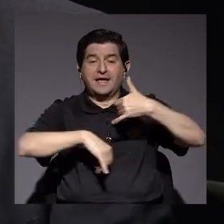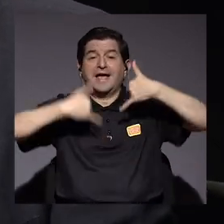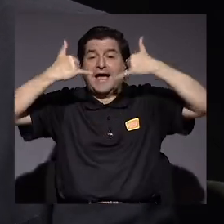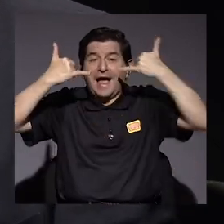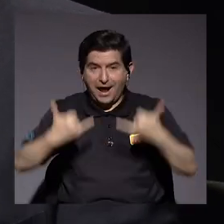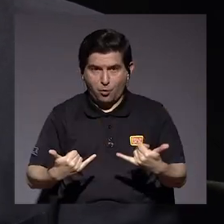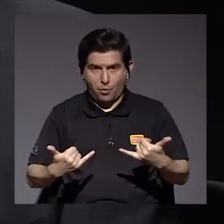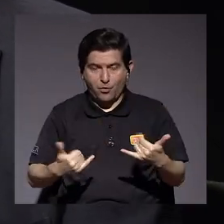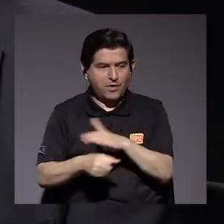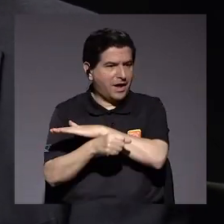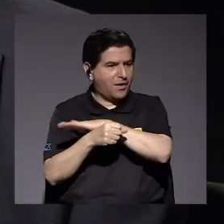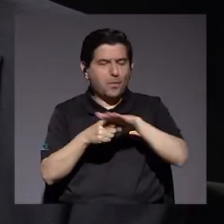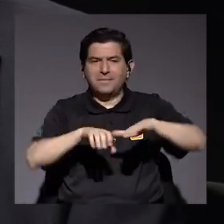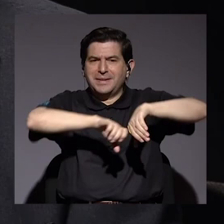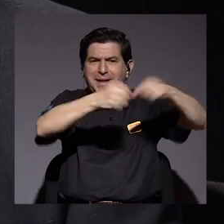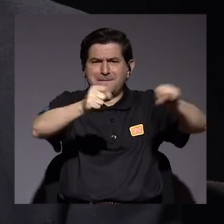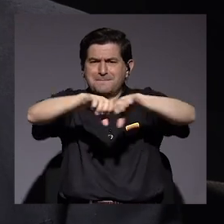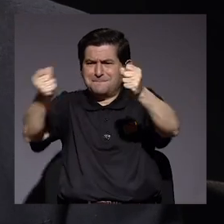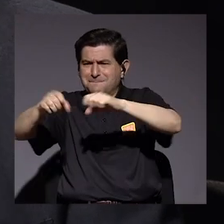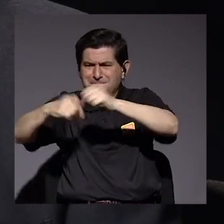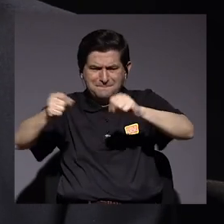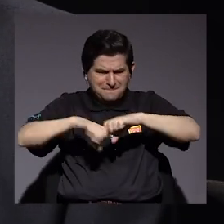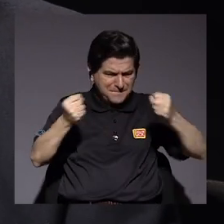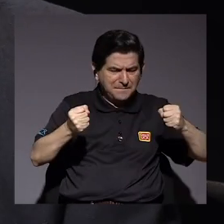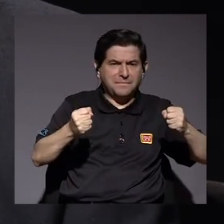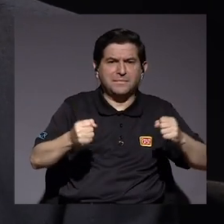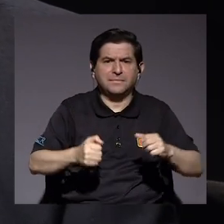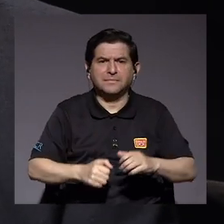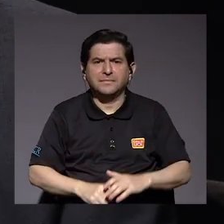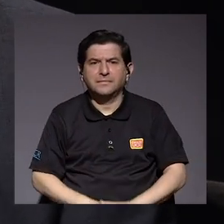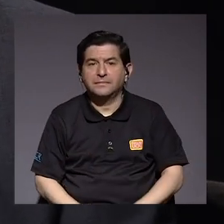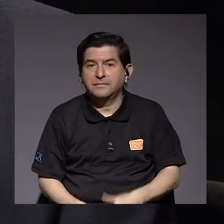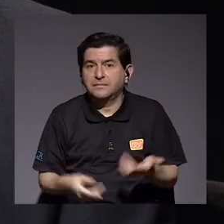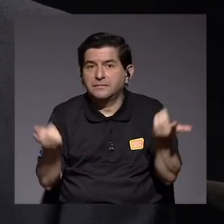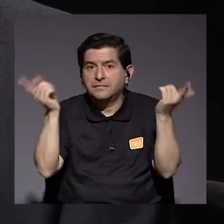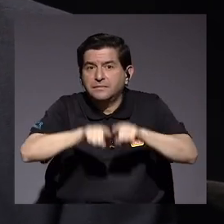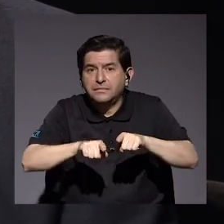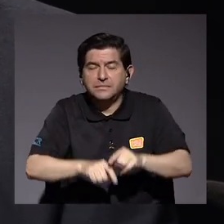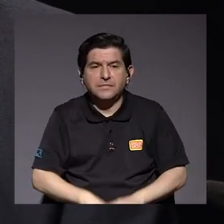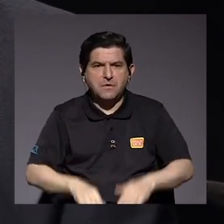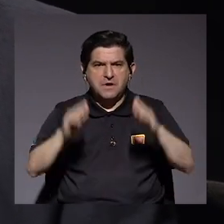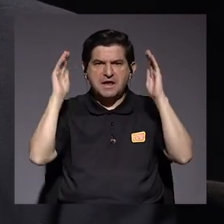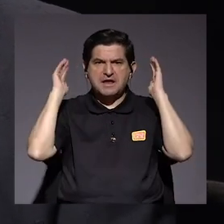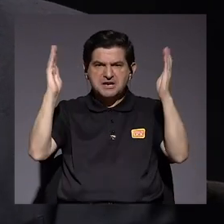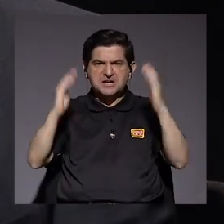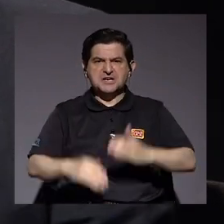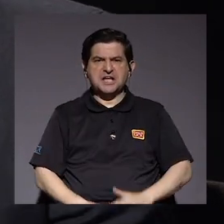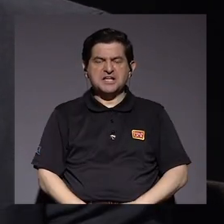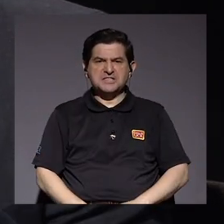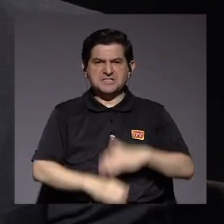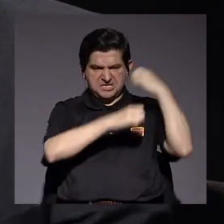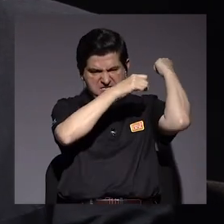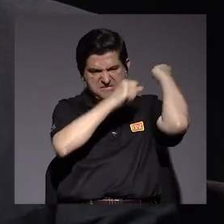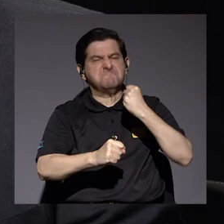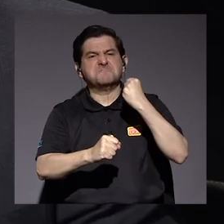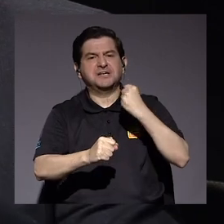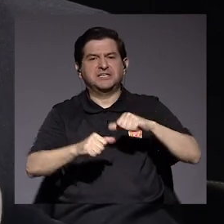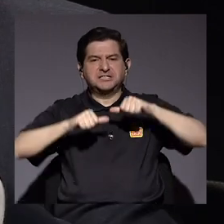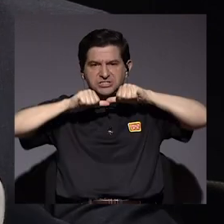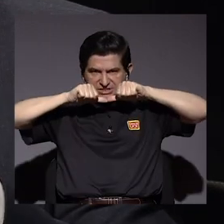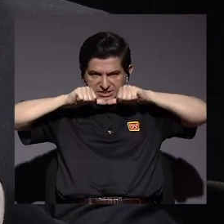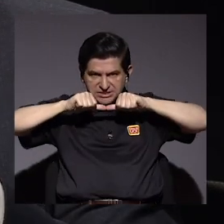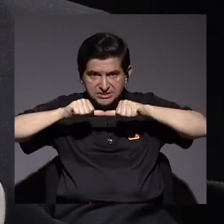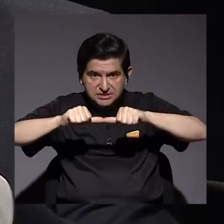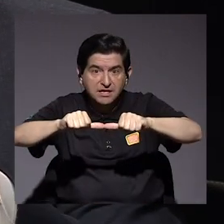está totalmente fragmentado entonces qué ocurre si los grandes imperios continúan